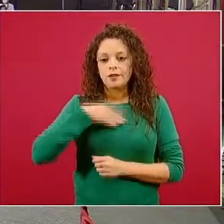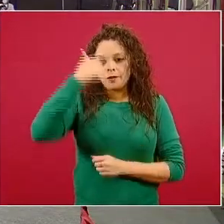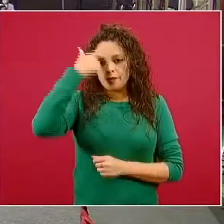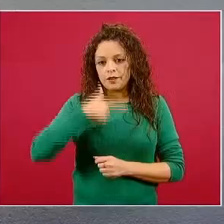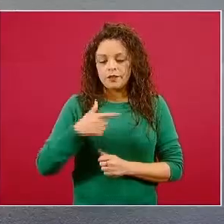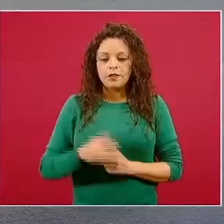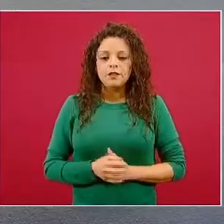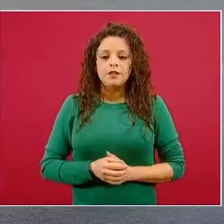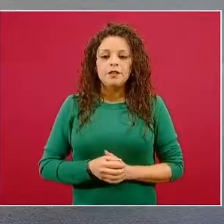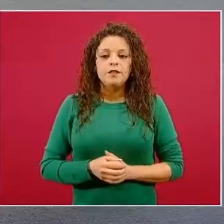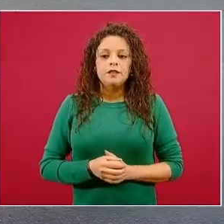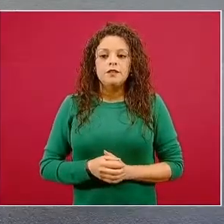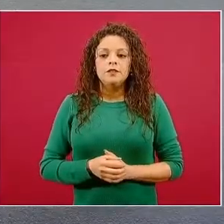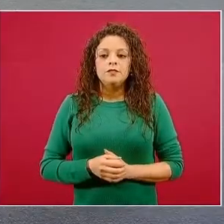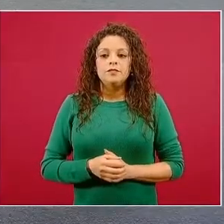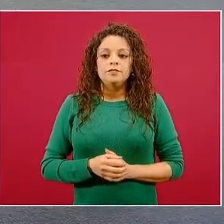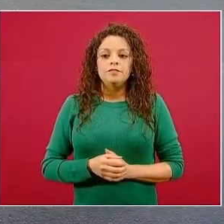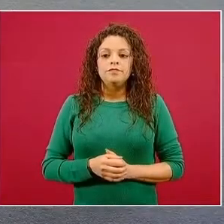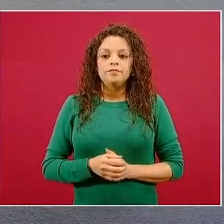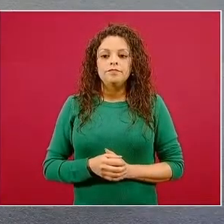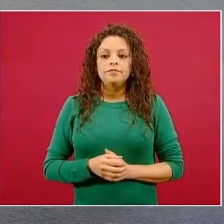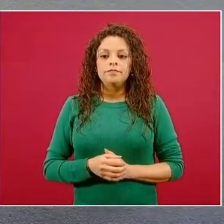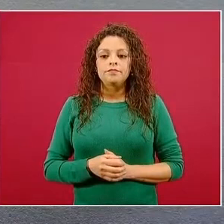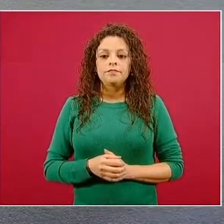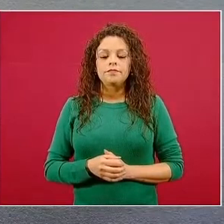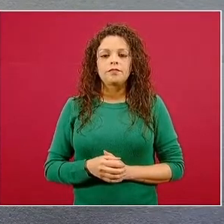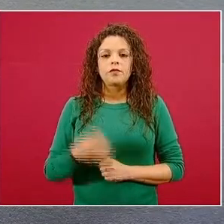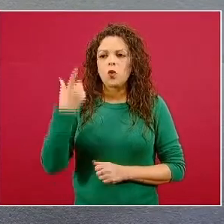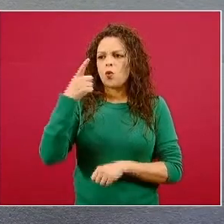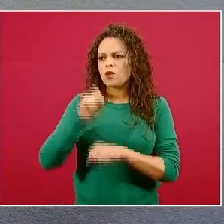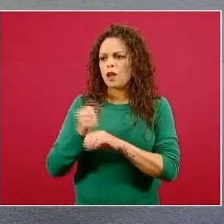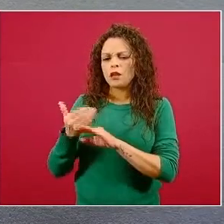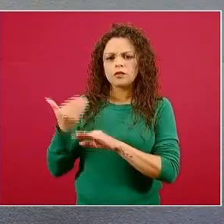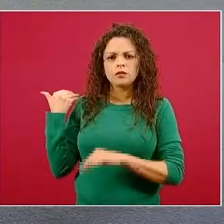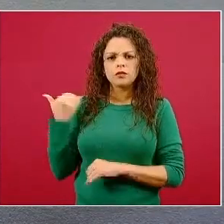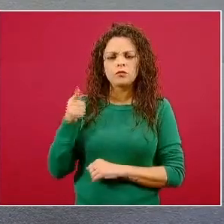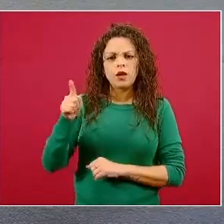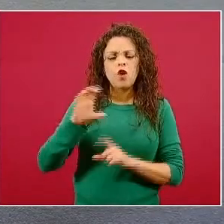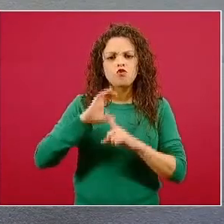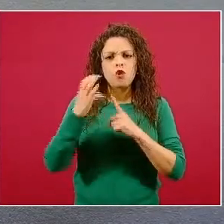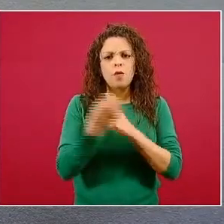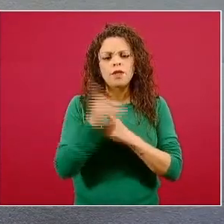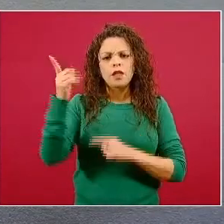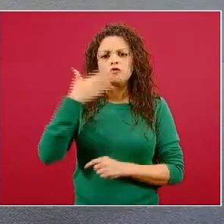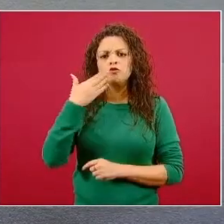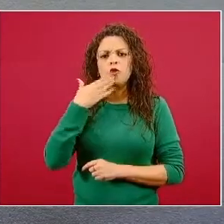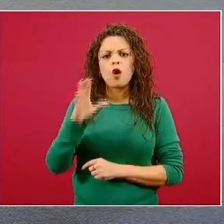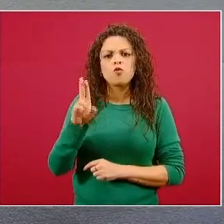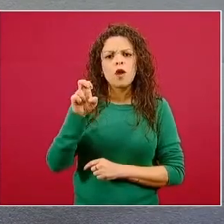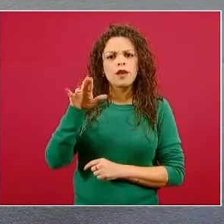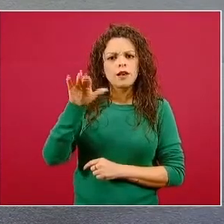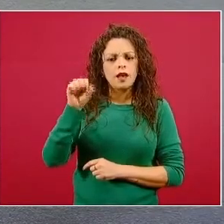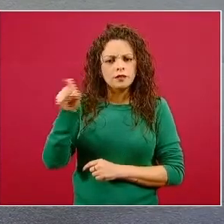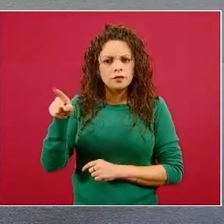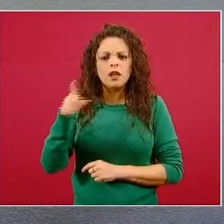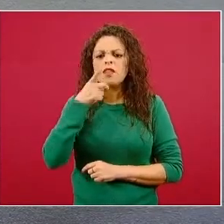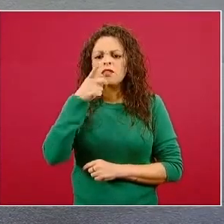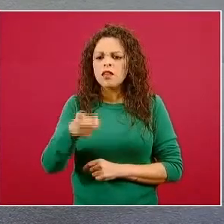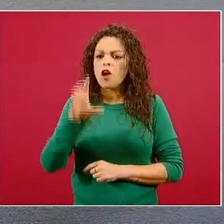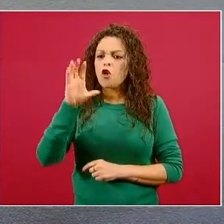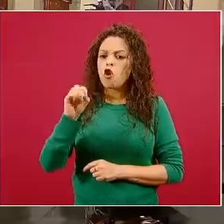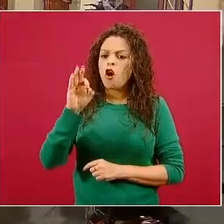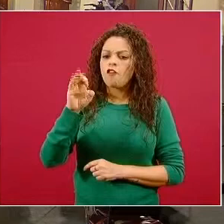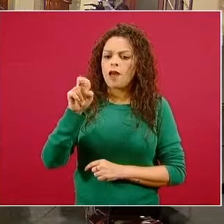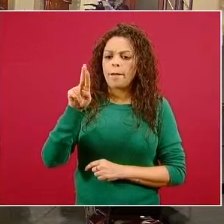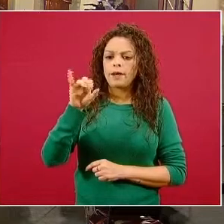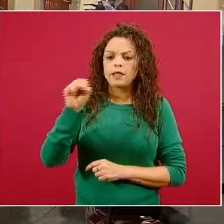de Pie de Página. Saliendo un poco del tema, la semana pasada el Comité de Cuencas del Río Sonora lanzó un boletín en el que decían que la COFEPRIS